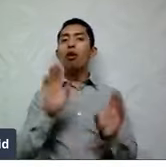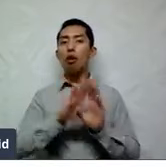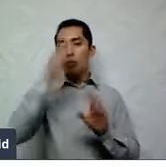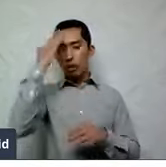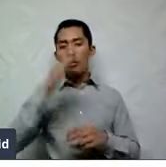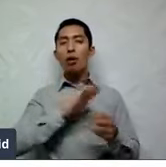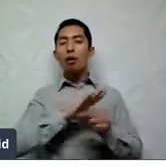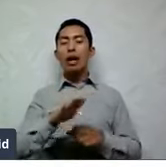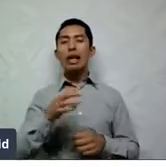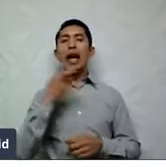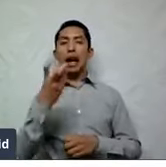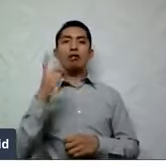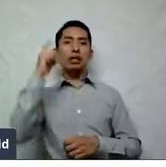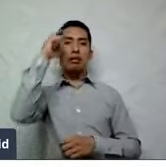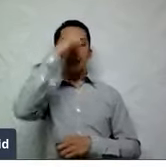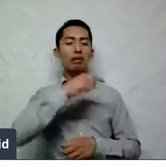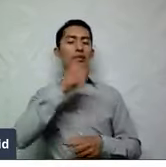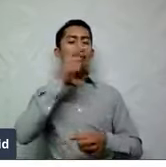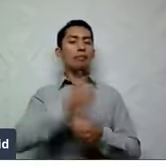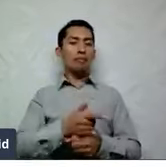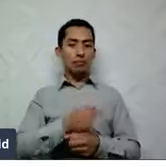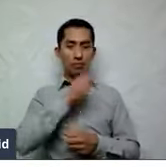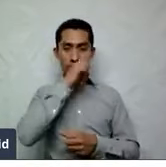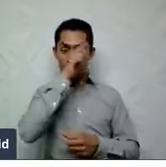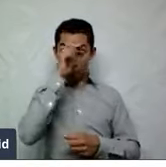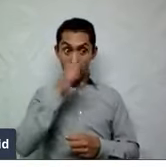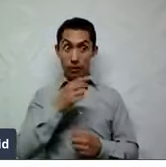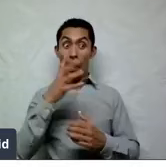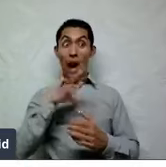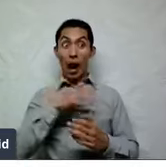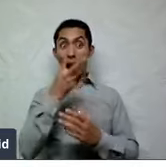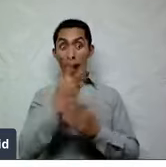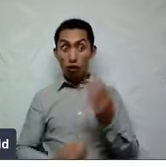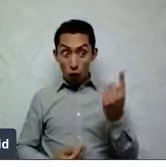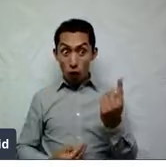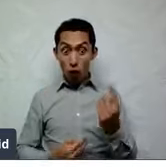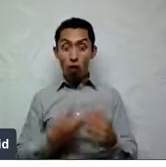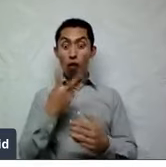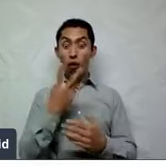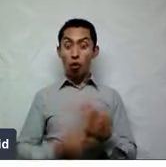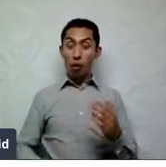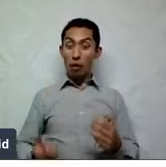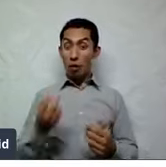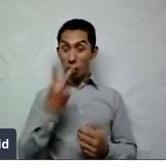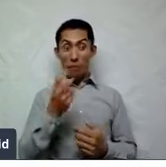lo complejo. Si llega a tener los dos, híjole, ahora sí,